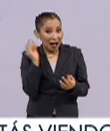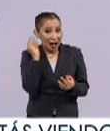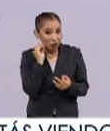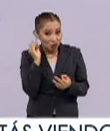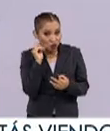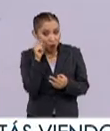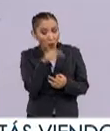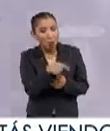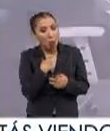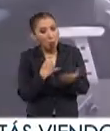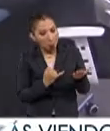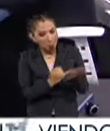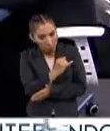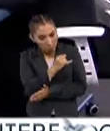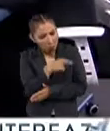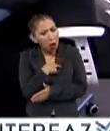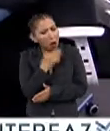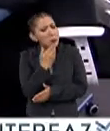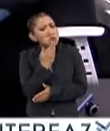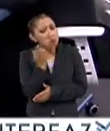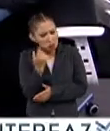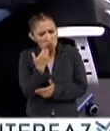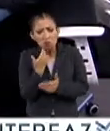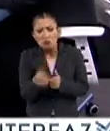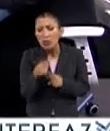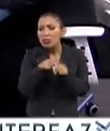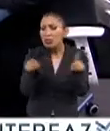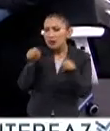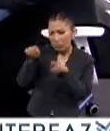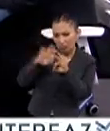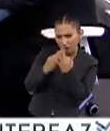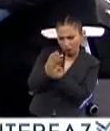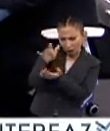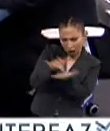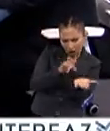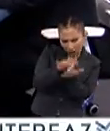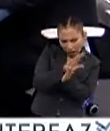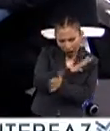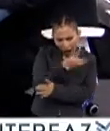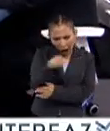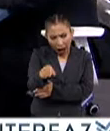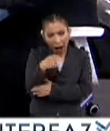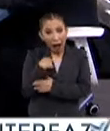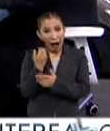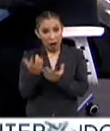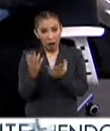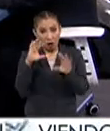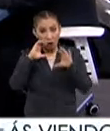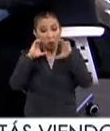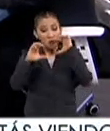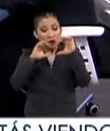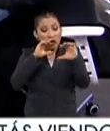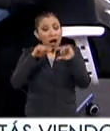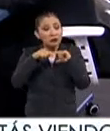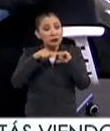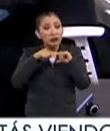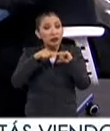ha apostado a las diferentes formas que hoy adopta la